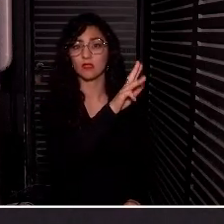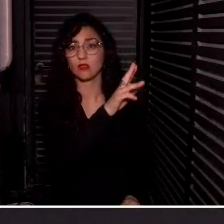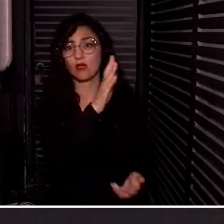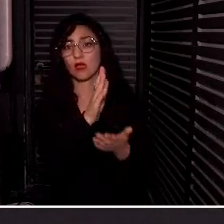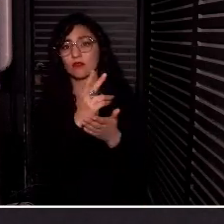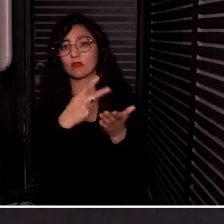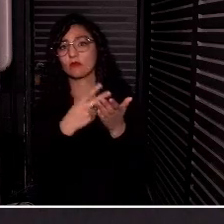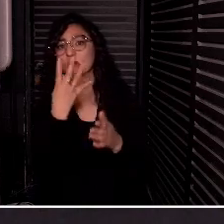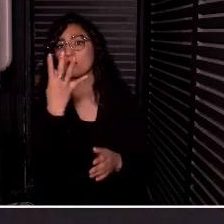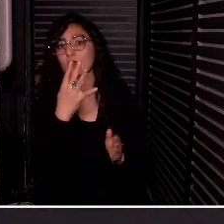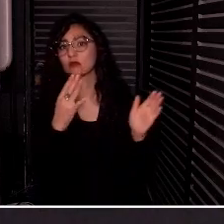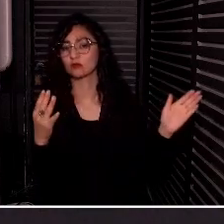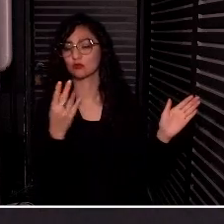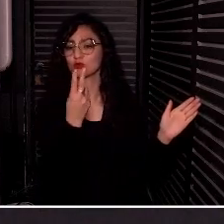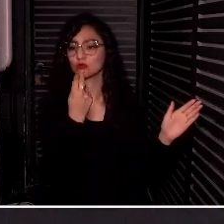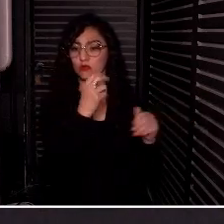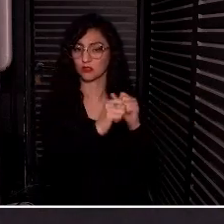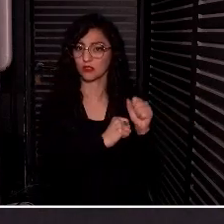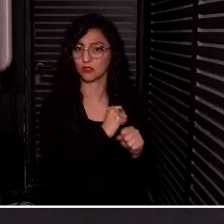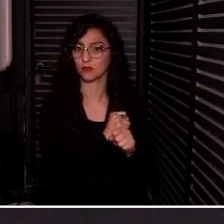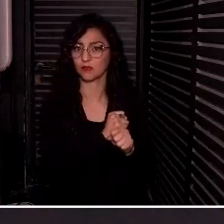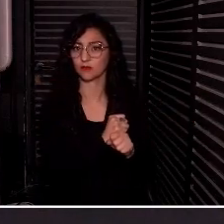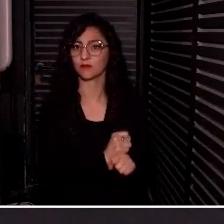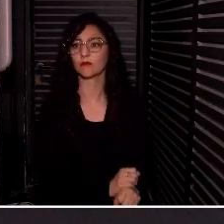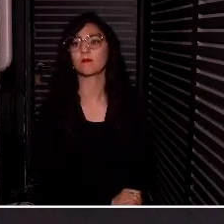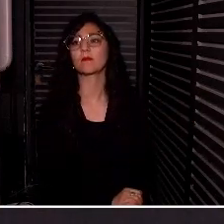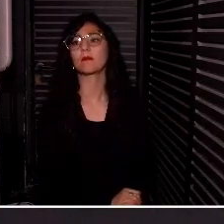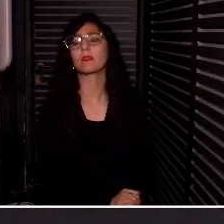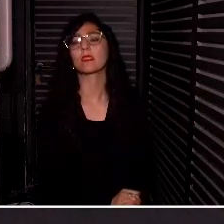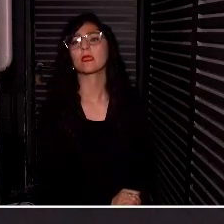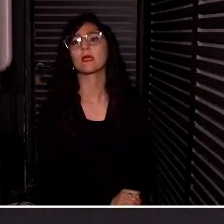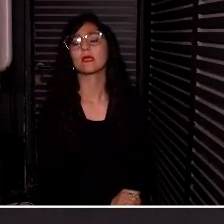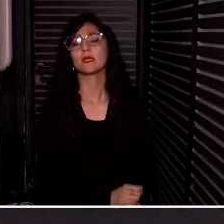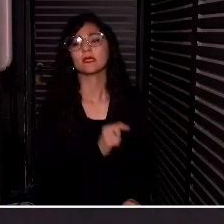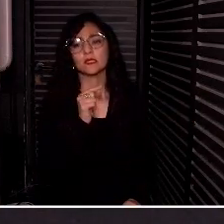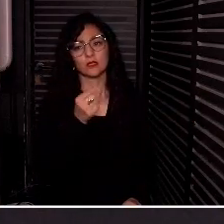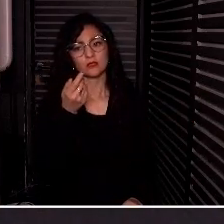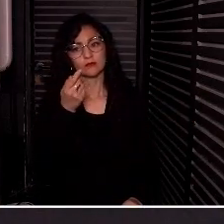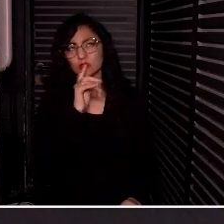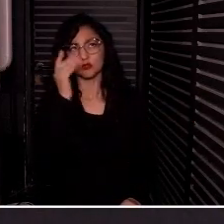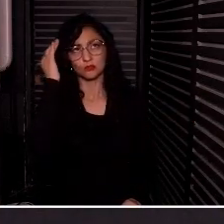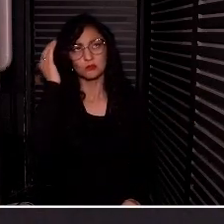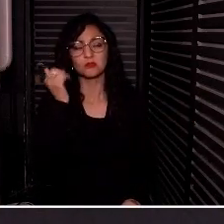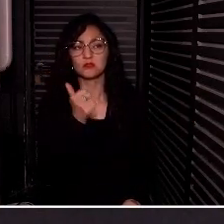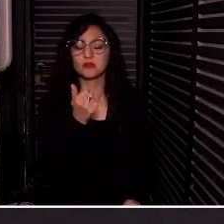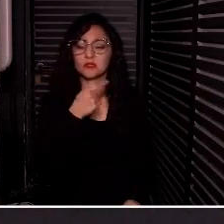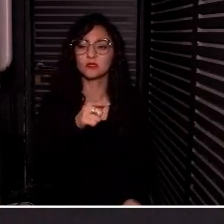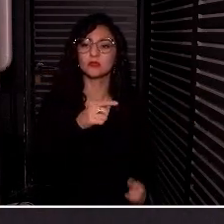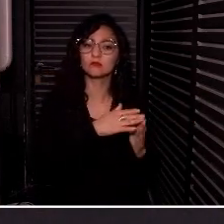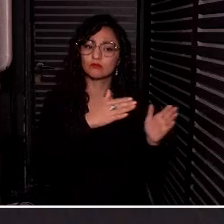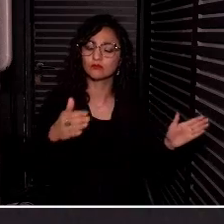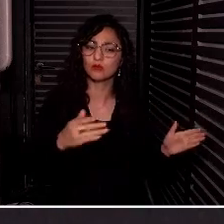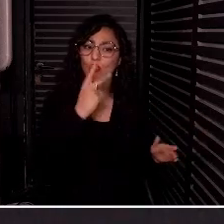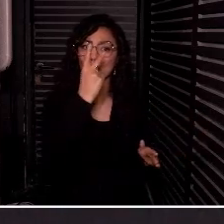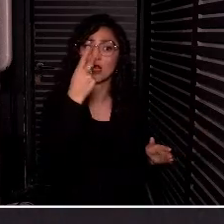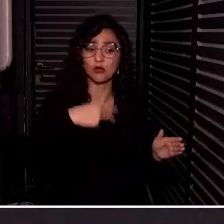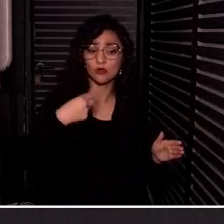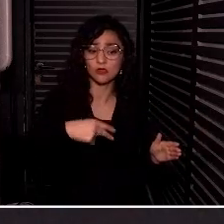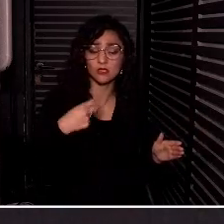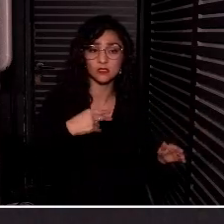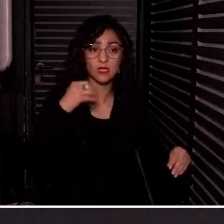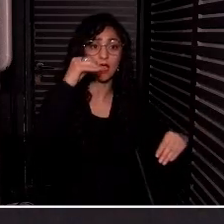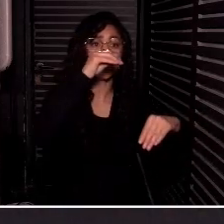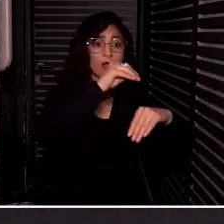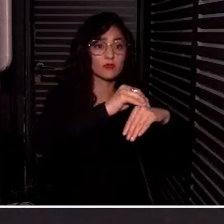aproximadamente 12 en realidad matemáticas no me fallan pero me tocó ver cuando tvn tuvo que sacar una noticia del aire Porque